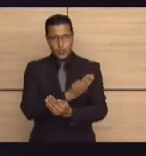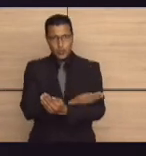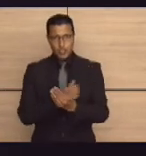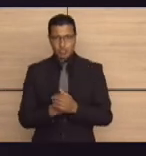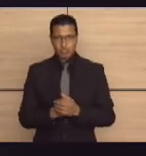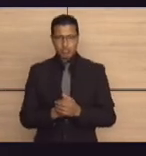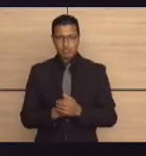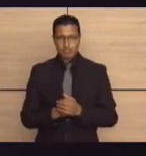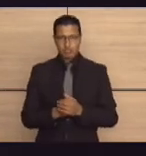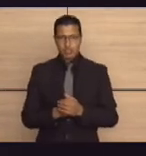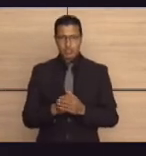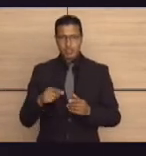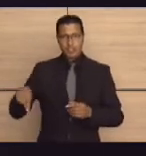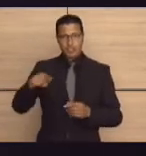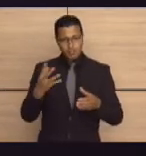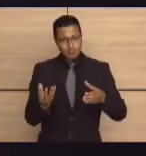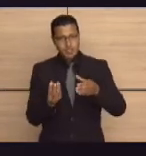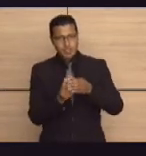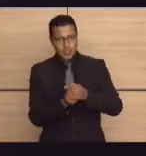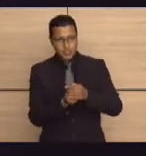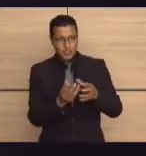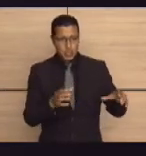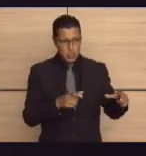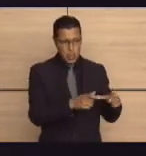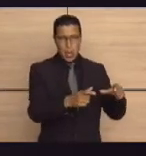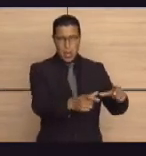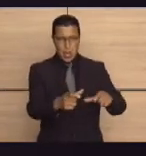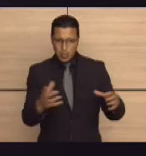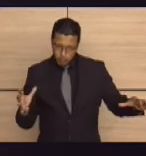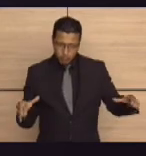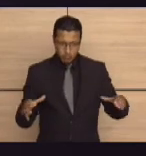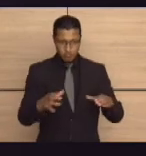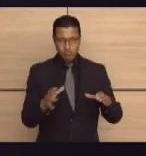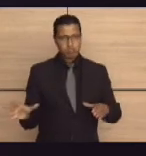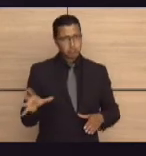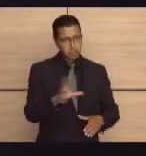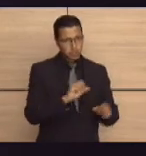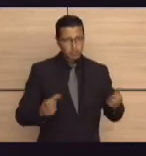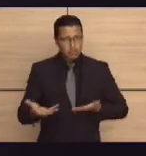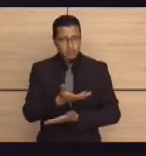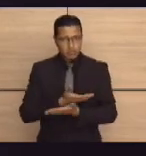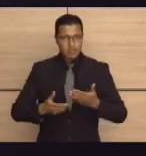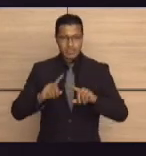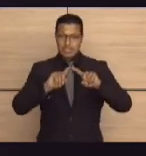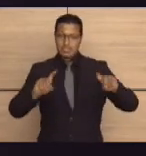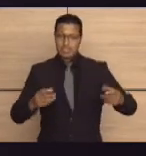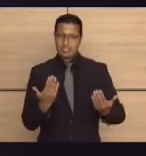las mayorías, sino la inclusión de las minorías, el abrir espacio para todos. La diversidad nos